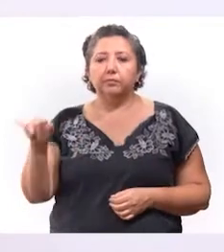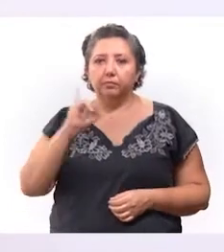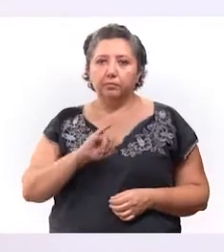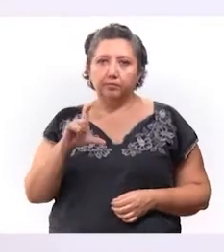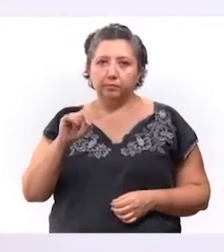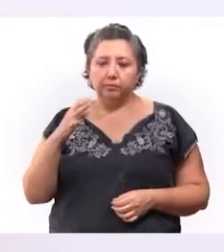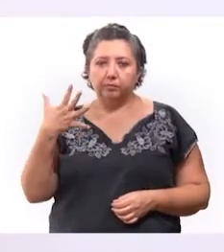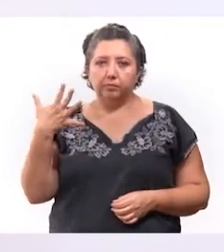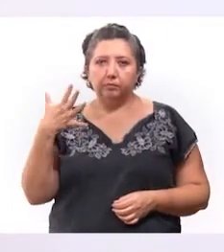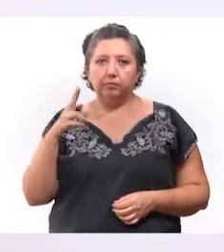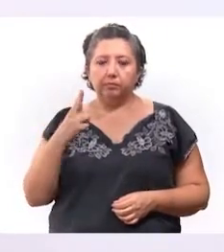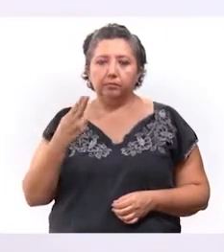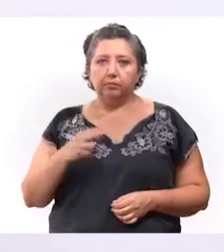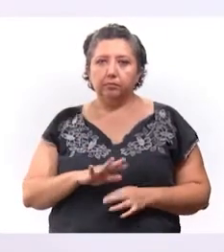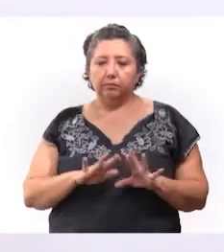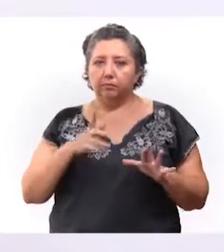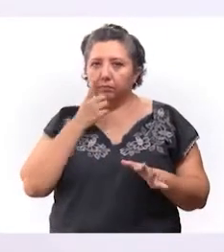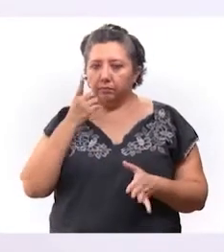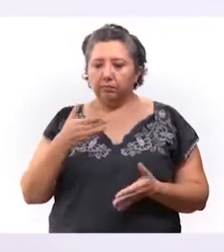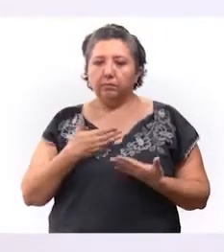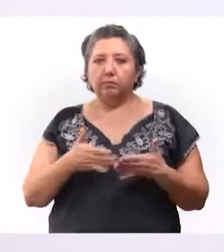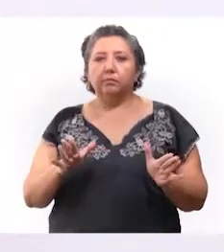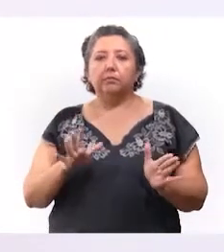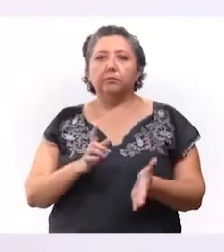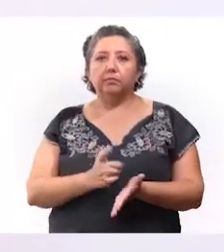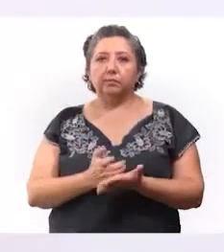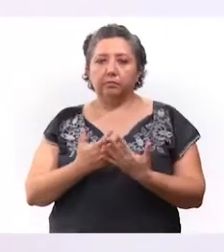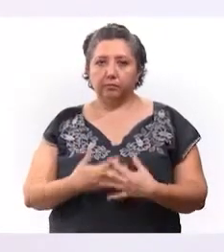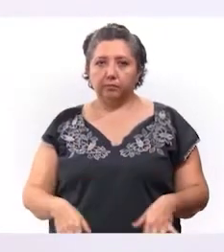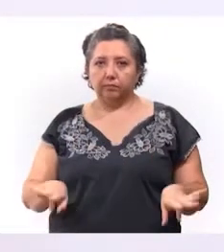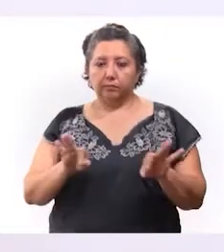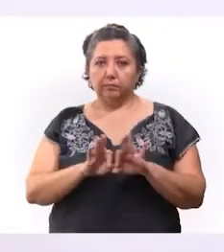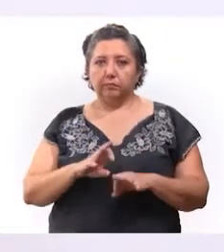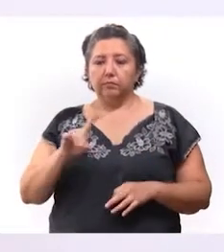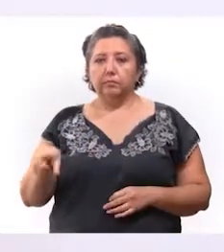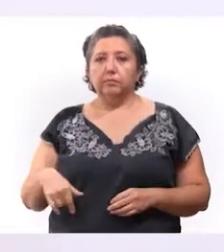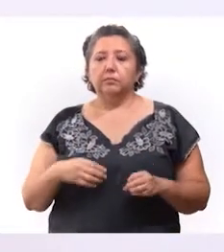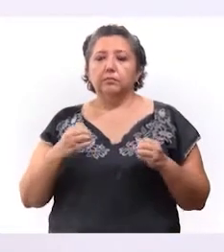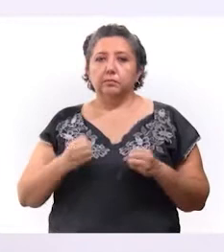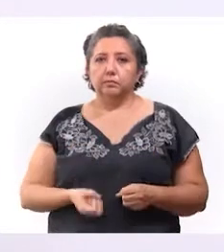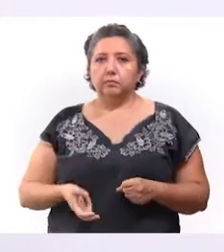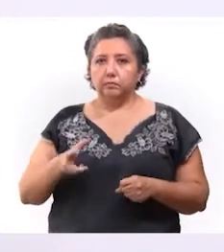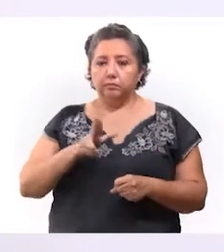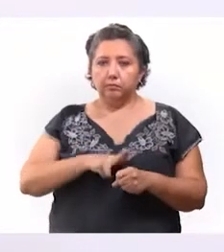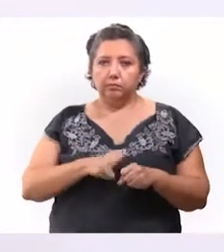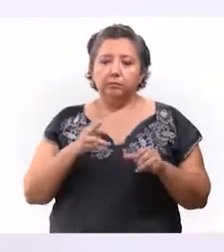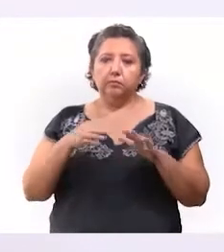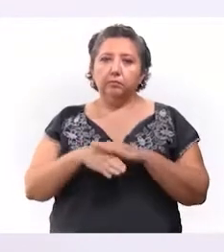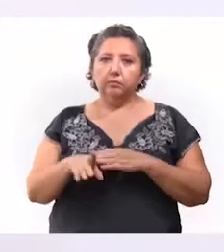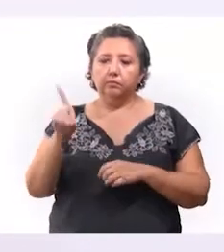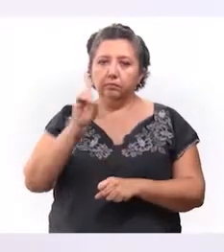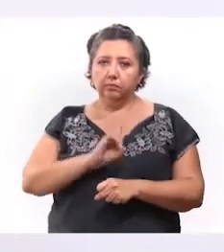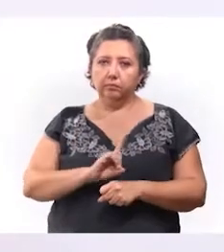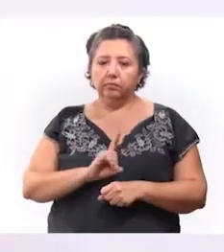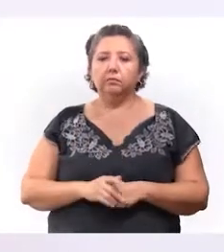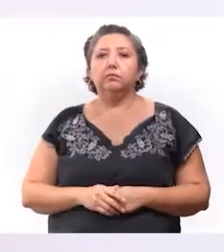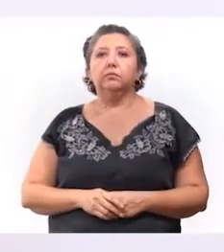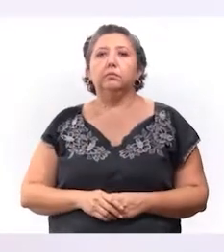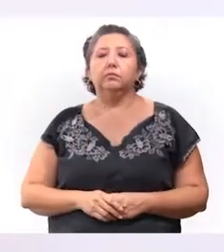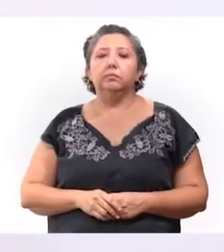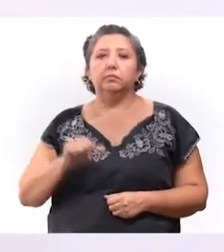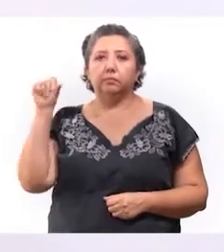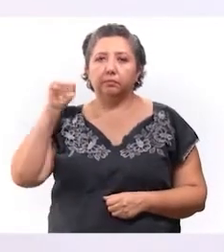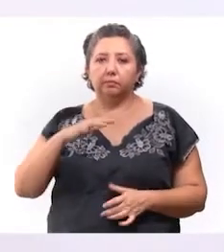jueves 25 de noviembre. Como se ha señalado, en la reapertura económica los datos más importantes son la ocupación hospitalaria y los ingresos